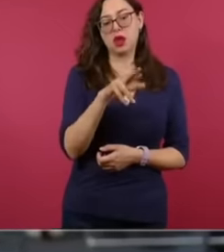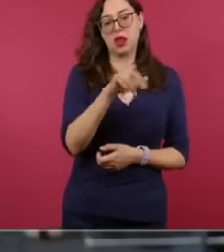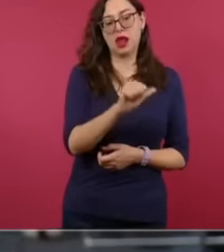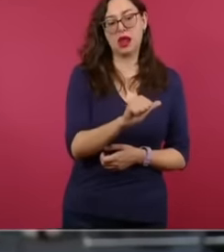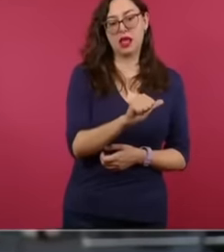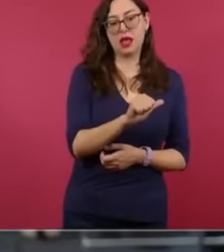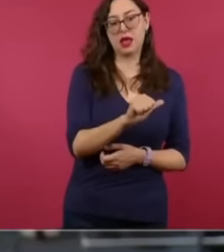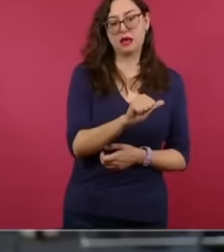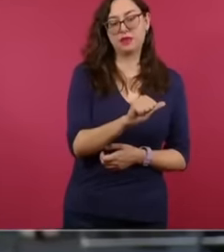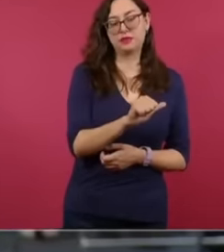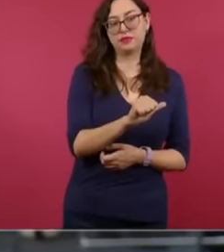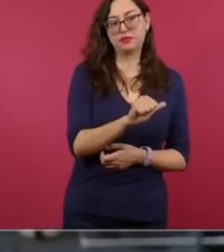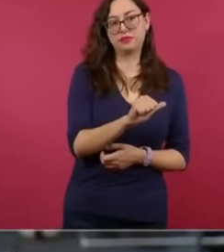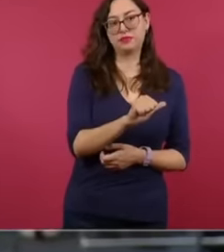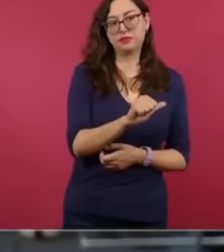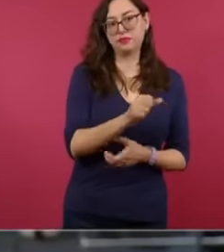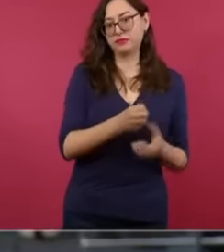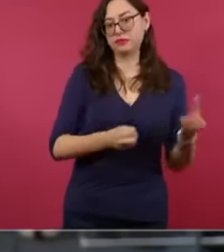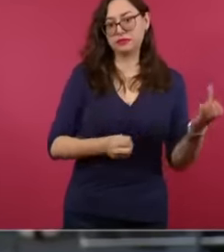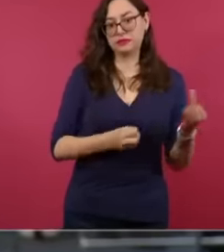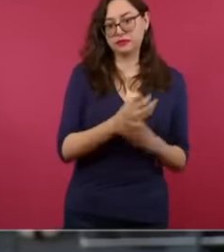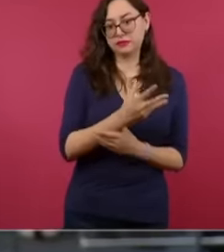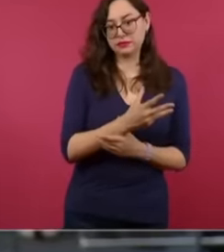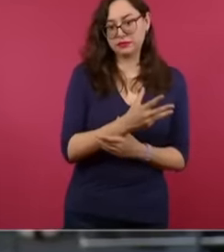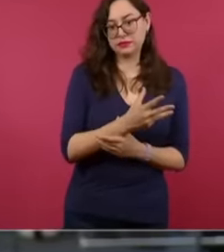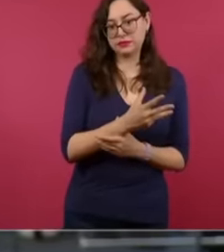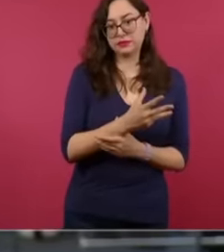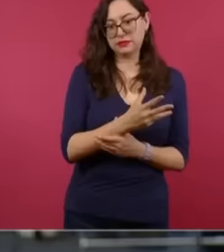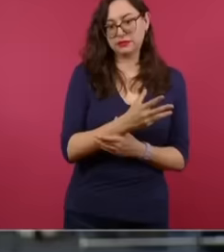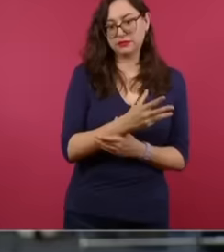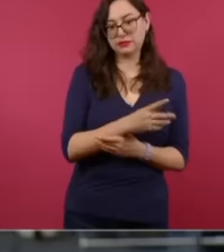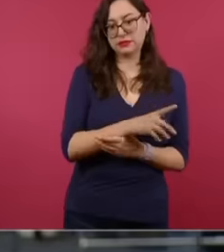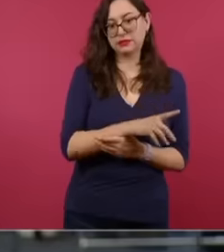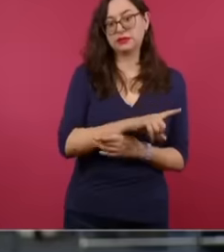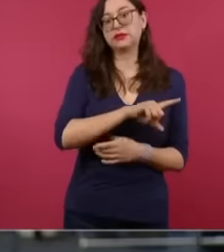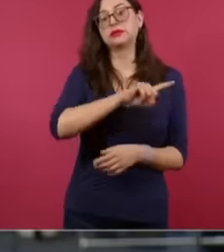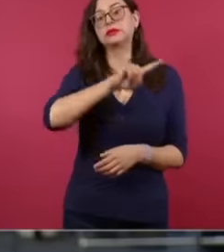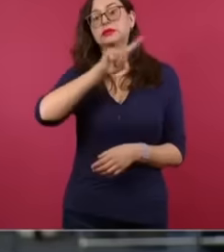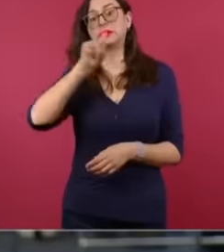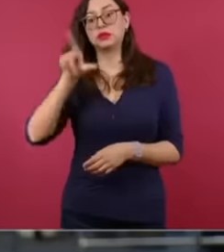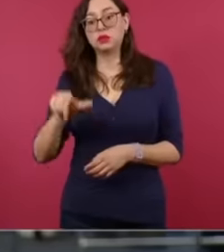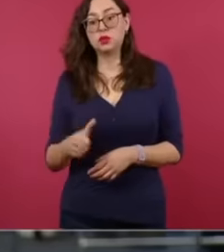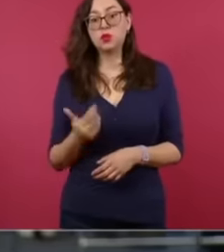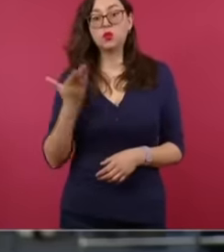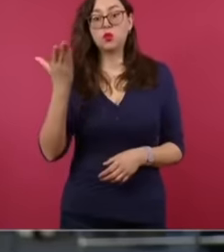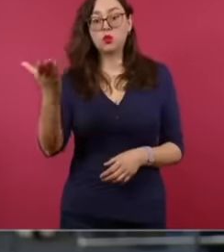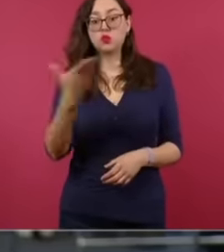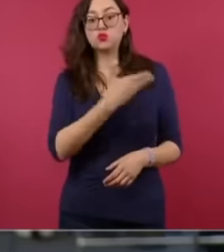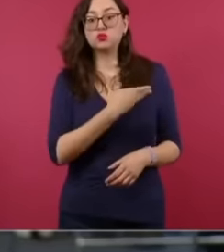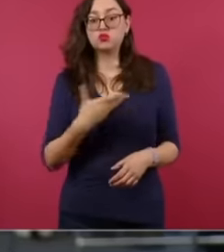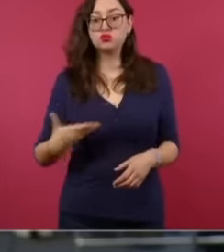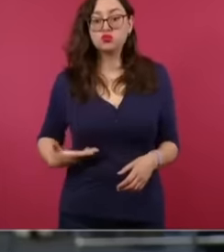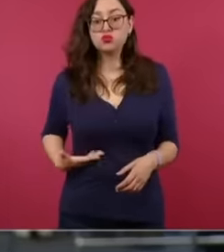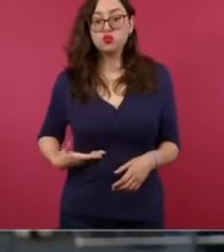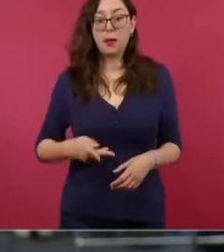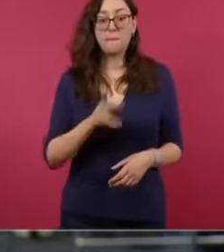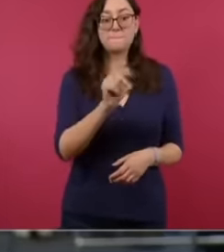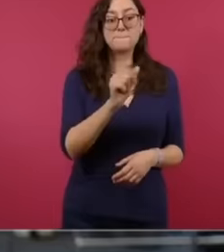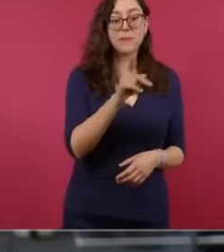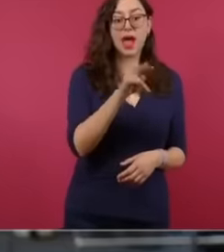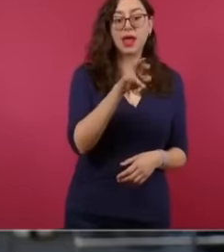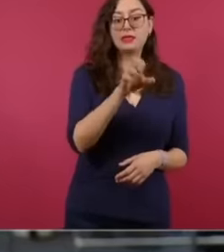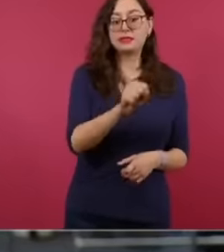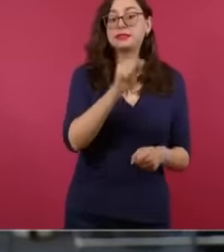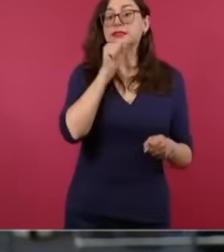Y Padres salió de la cárcel 2 meses después de que usted entró. Y sigue sin ser castigado